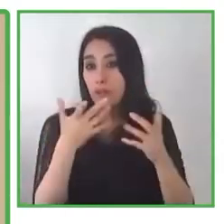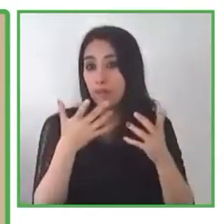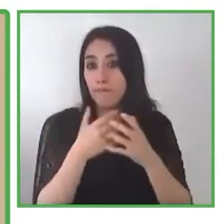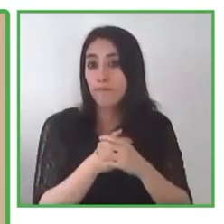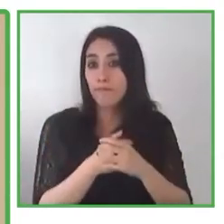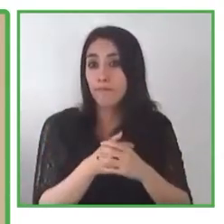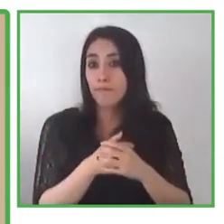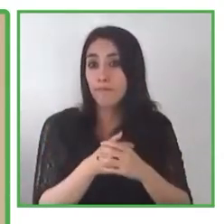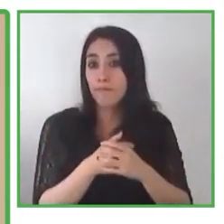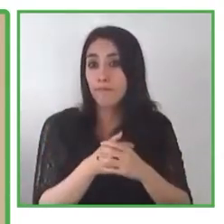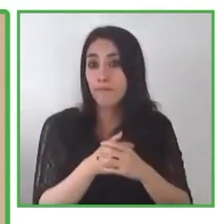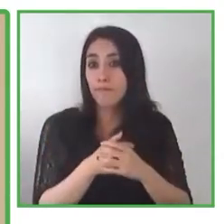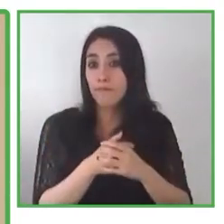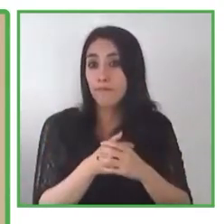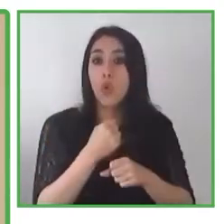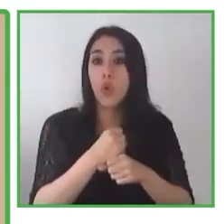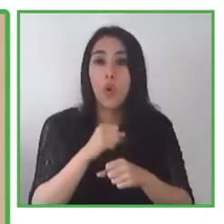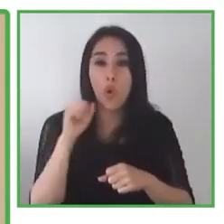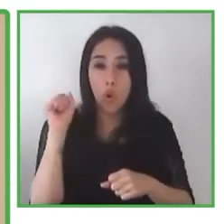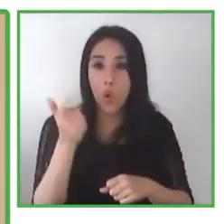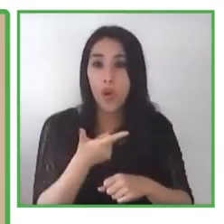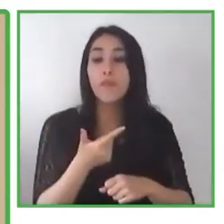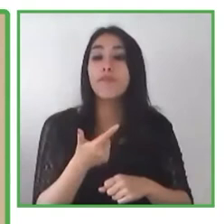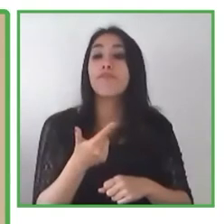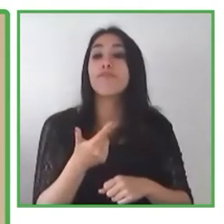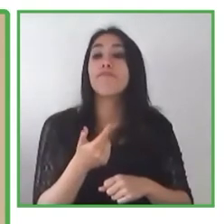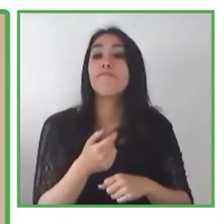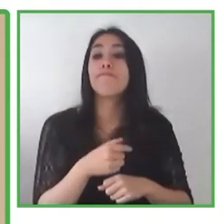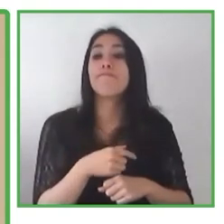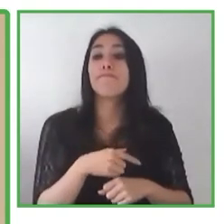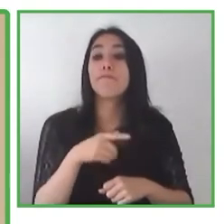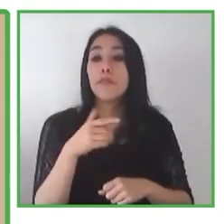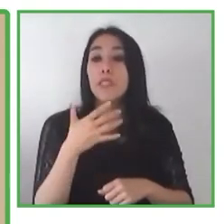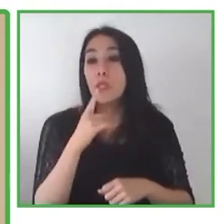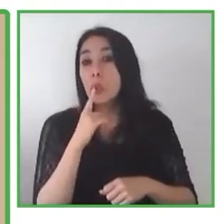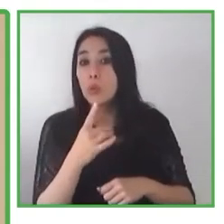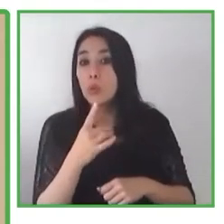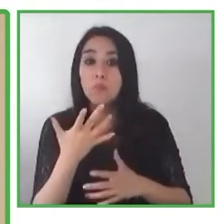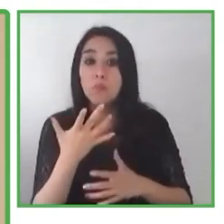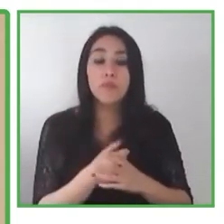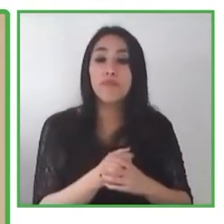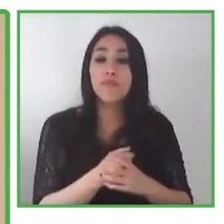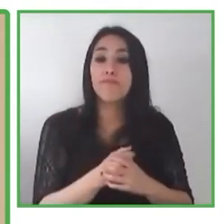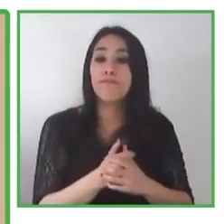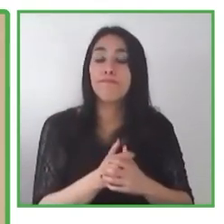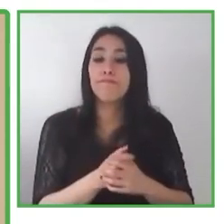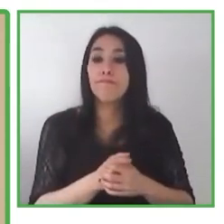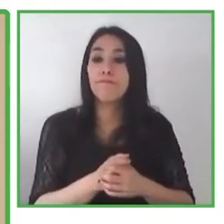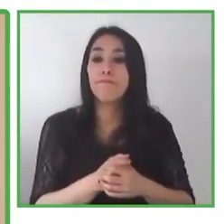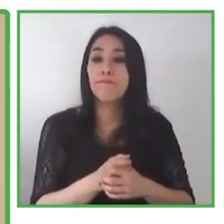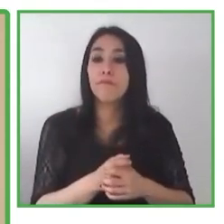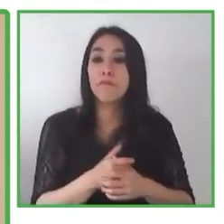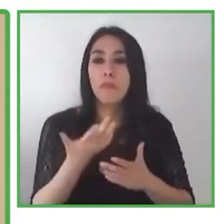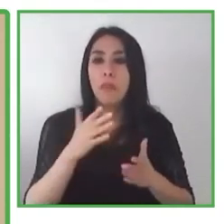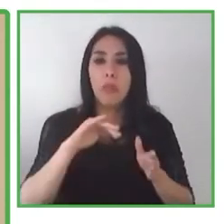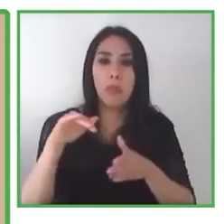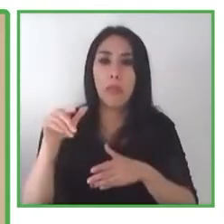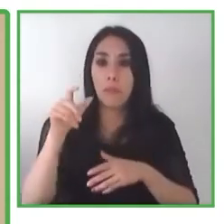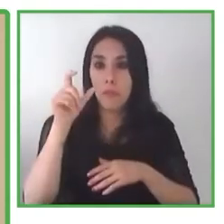que busca tener un empleo completo y un trabajo digno para todas las mujeres y hombres, incluyendo de